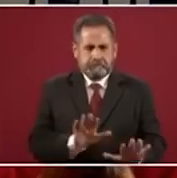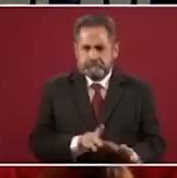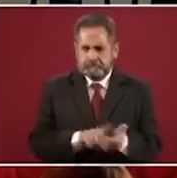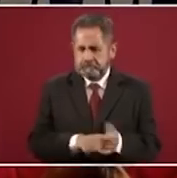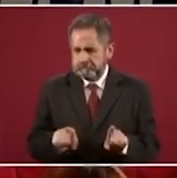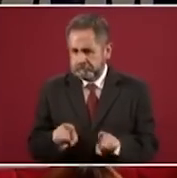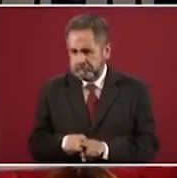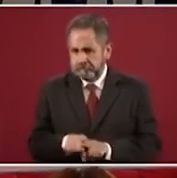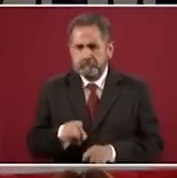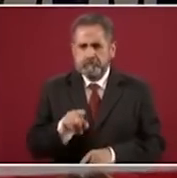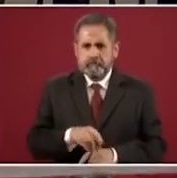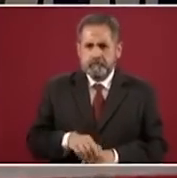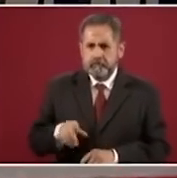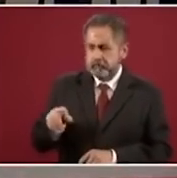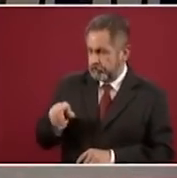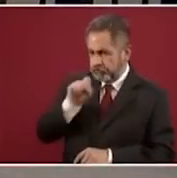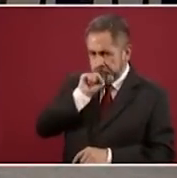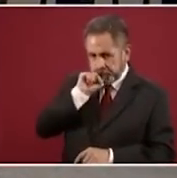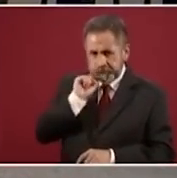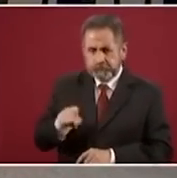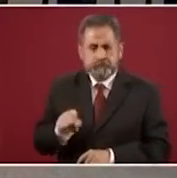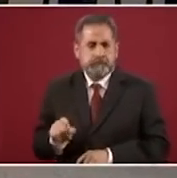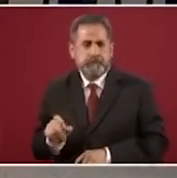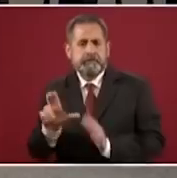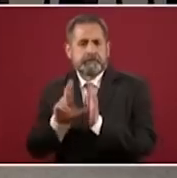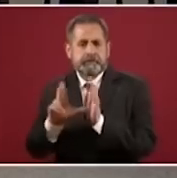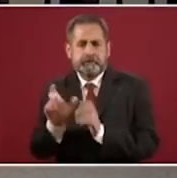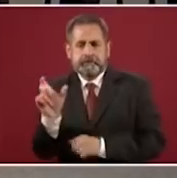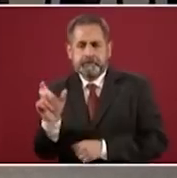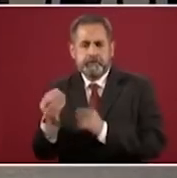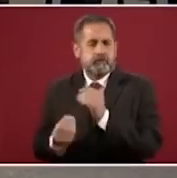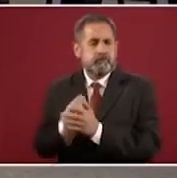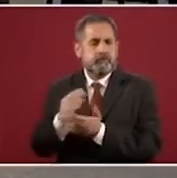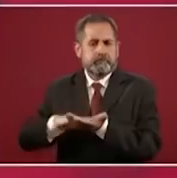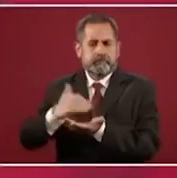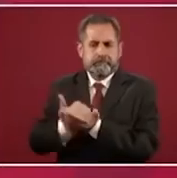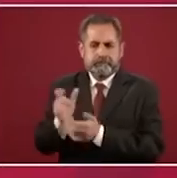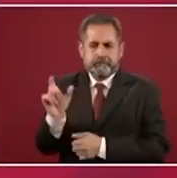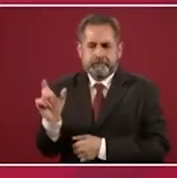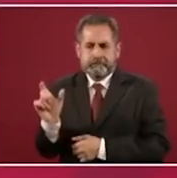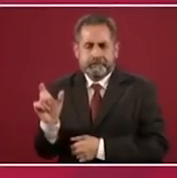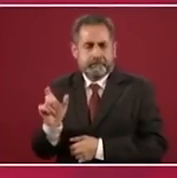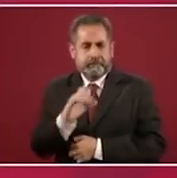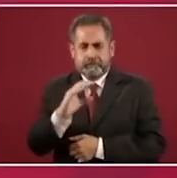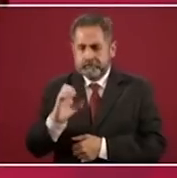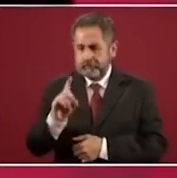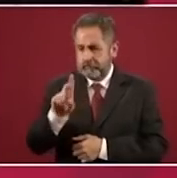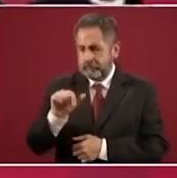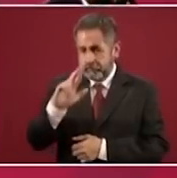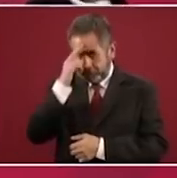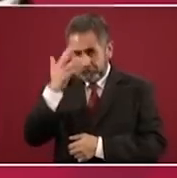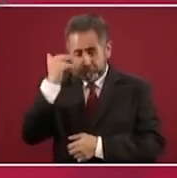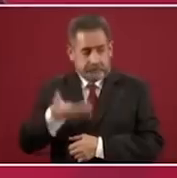mismo en este caso, en la cédula de identidad. ¿Se acuerdan de que se le pidió al